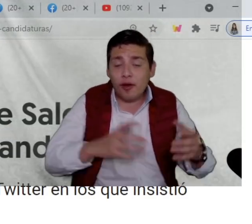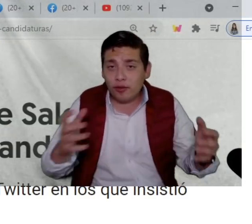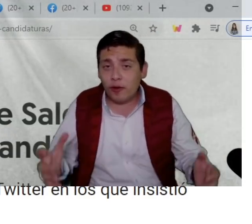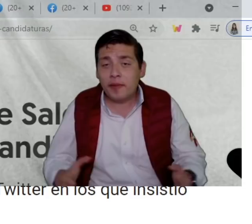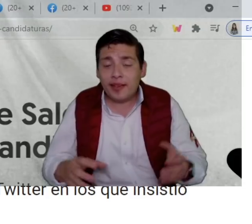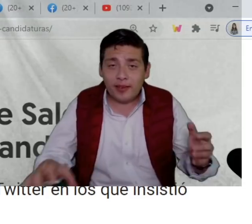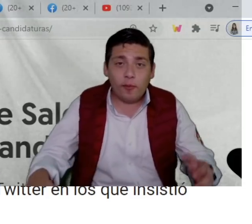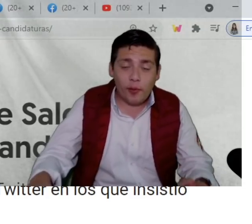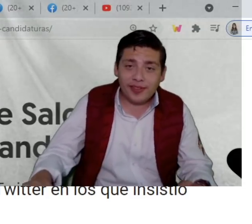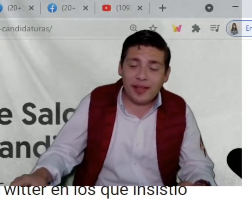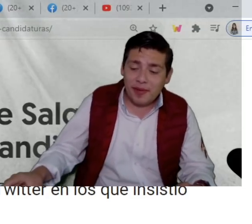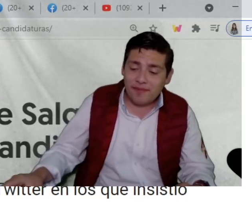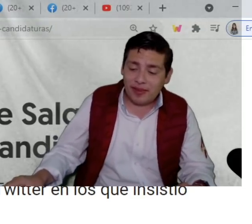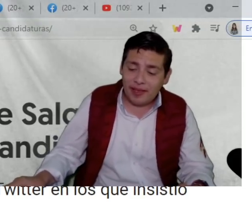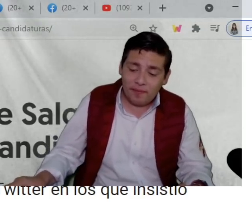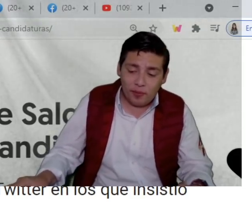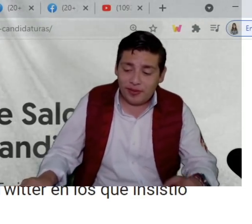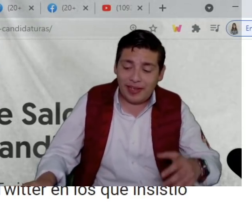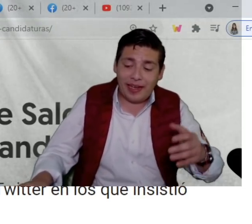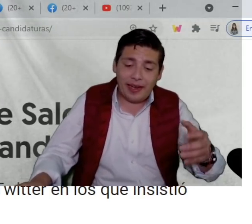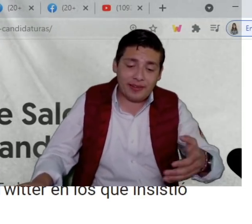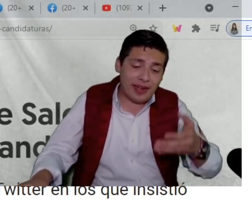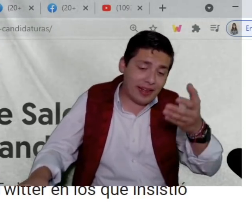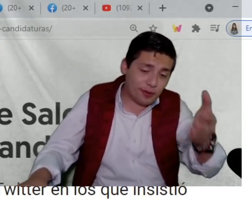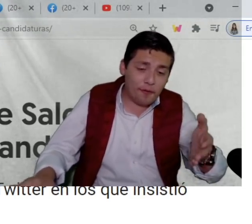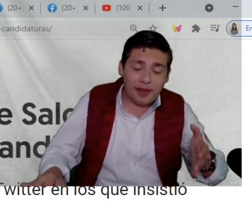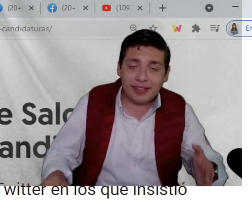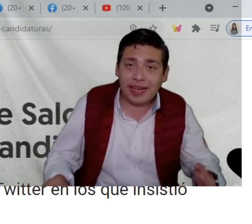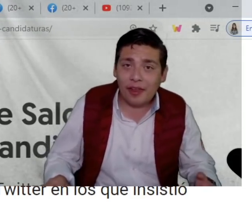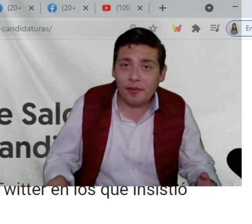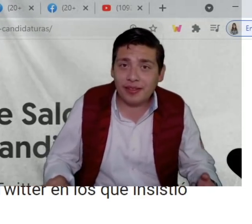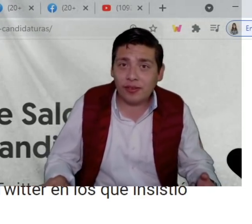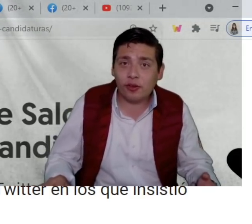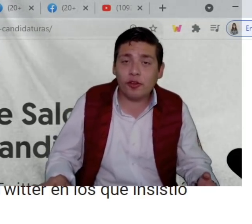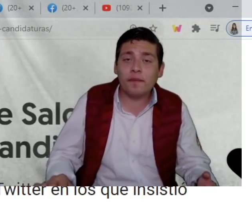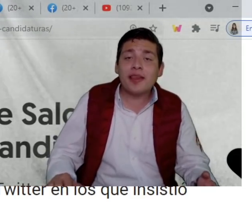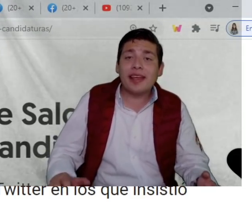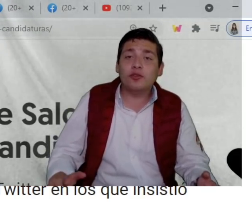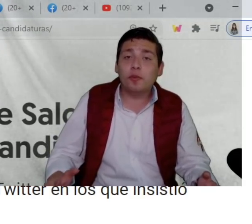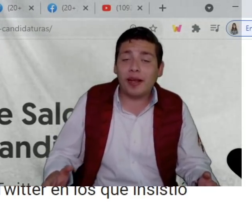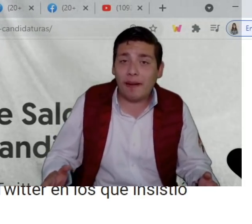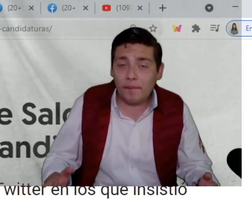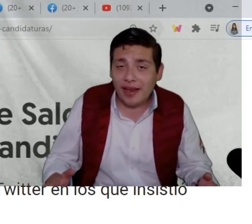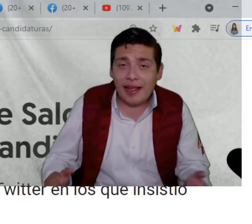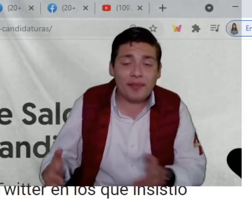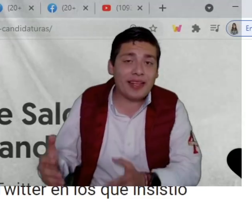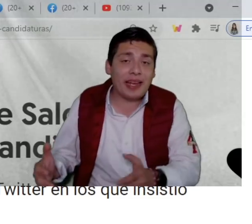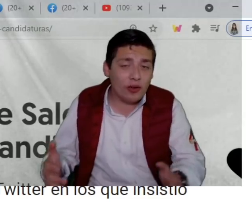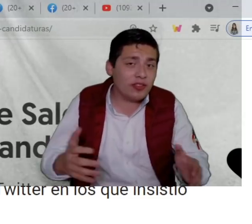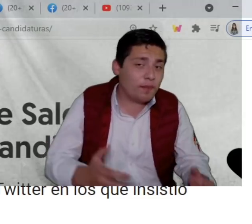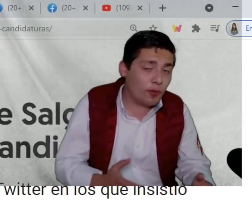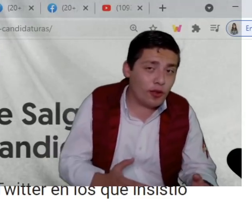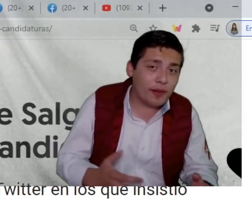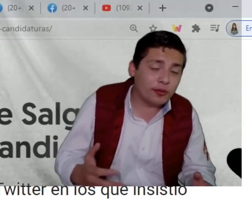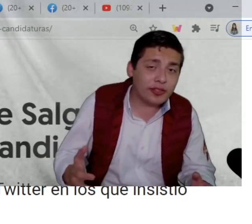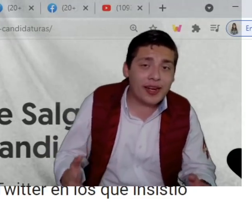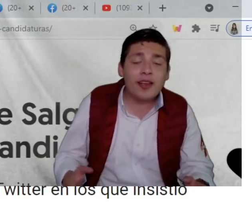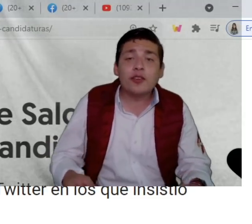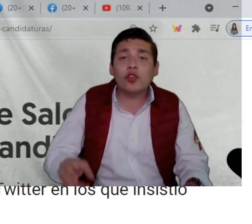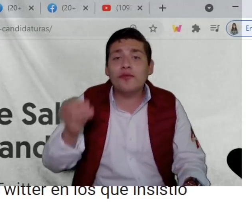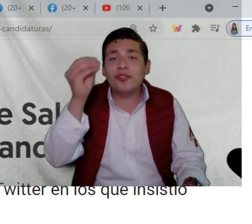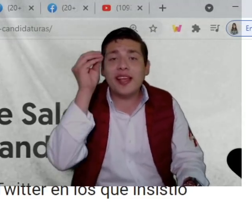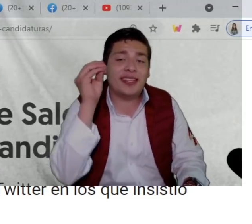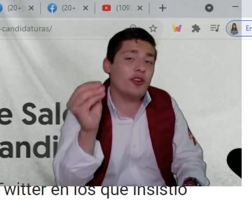porque el monto que supuestamente pues se gastó Félix Salgado Macedonio en su precampaña y que no se pudo